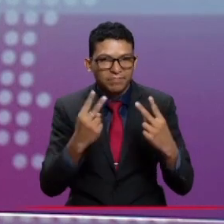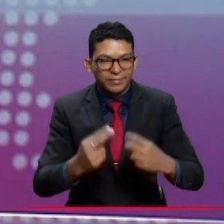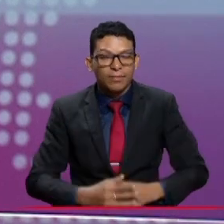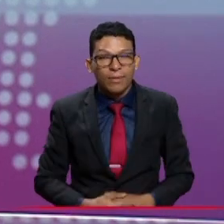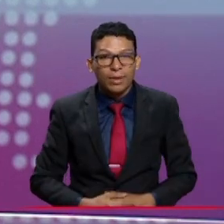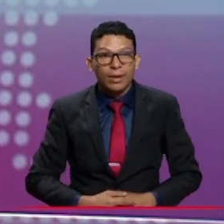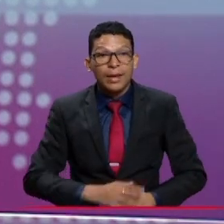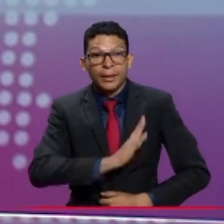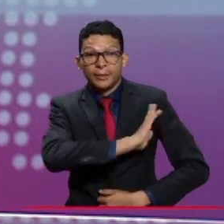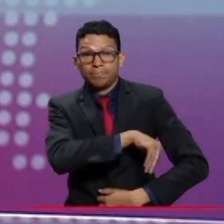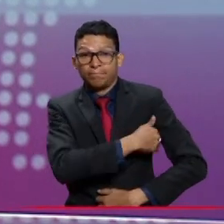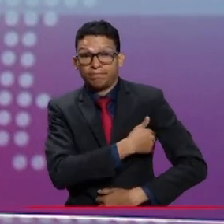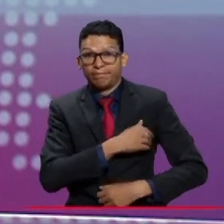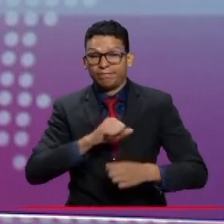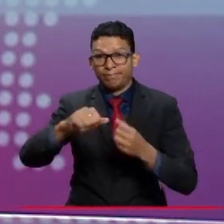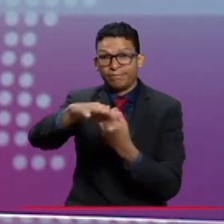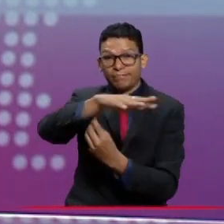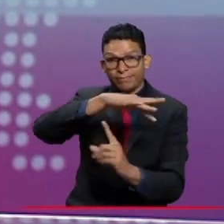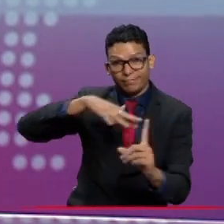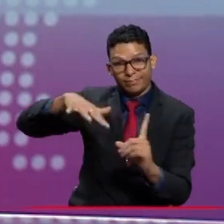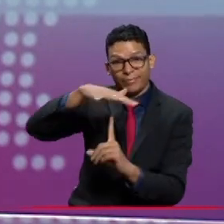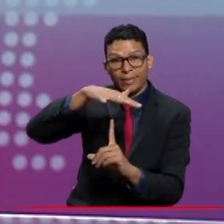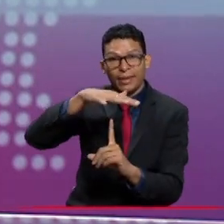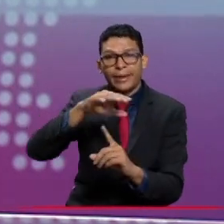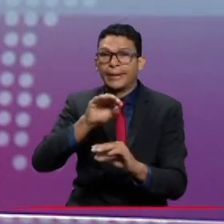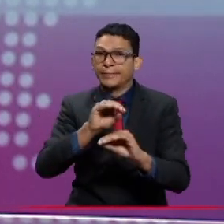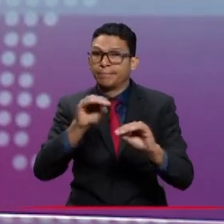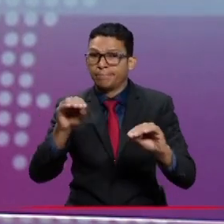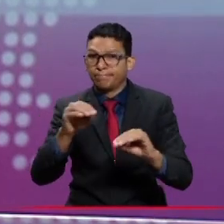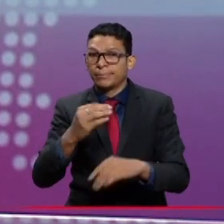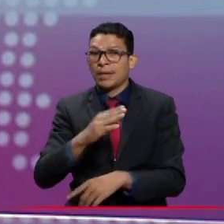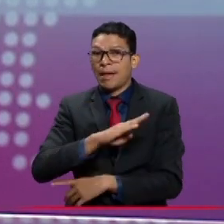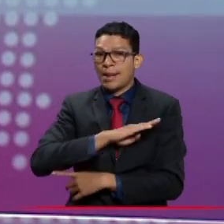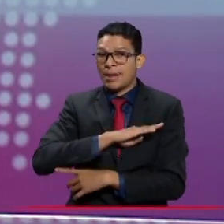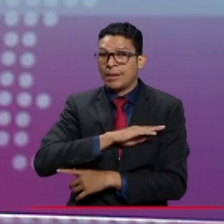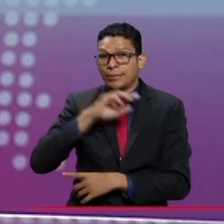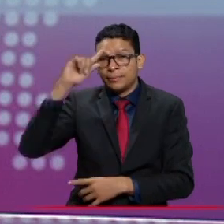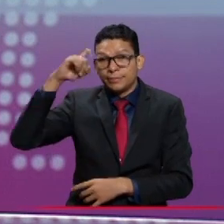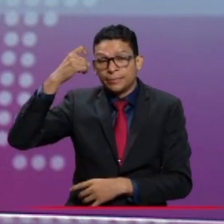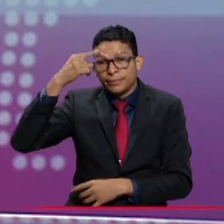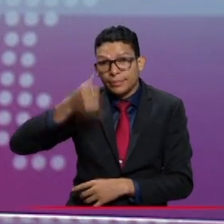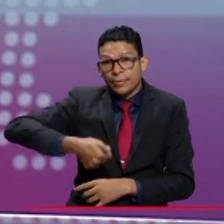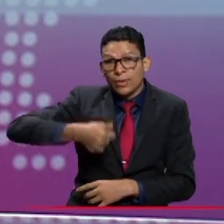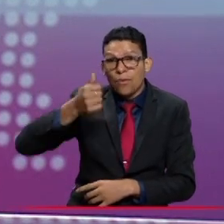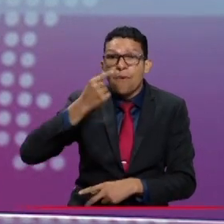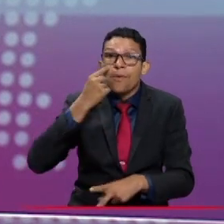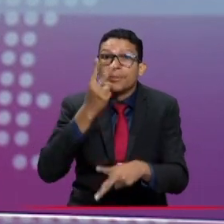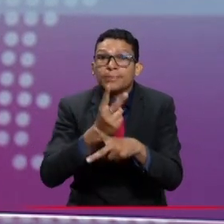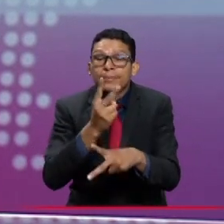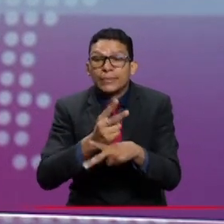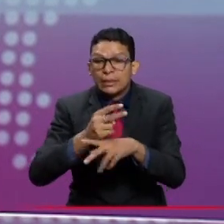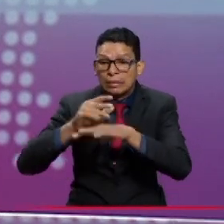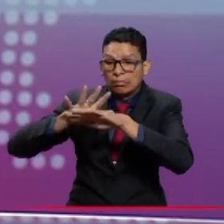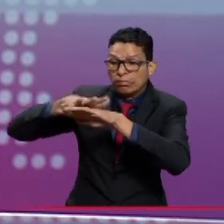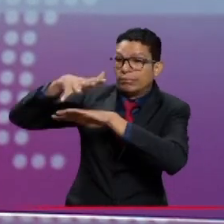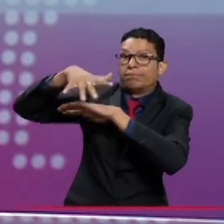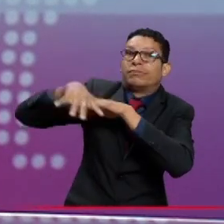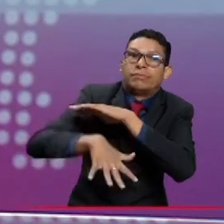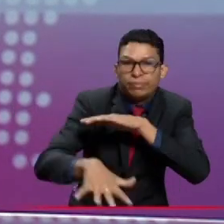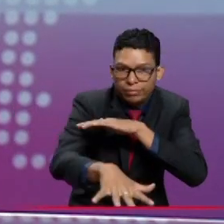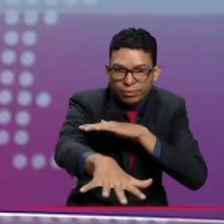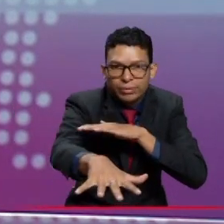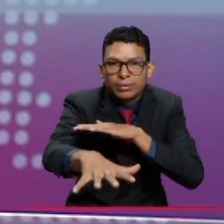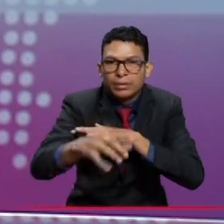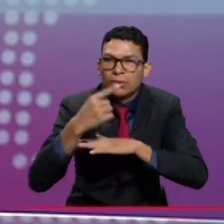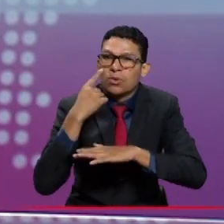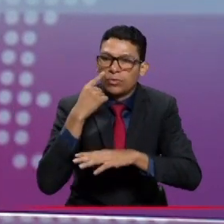El Ministerio de Medio Ambiente advirtió a varios alcaldes y gobernadores de los riesgos por posibles deslizamientos en algunas zonas del país.